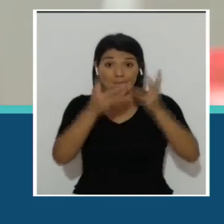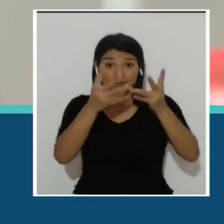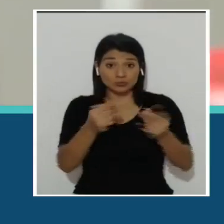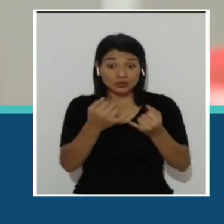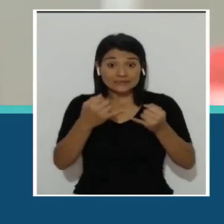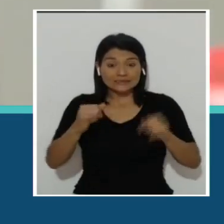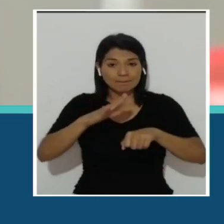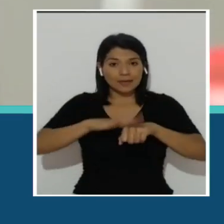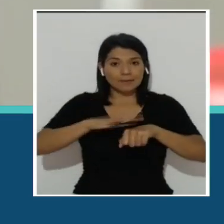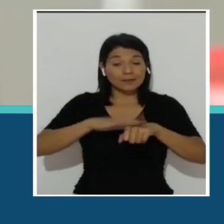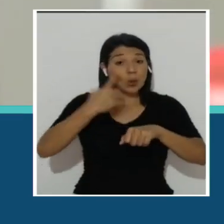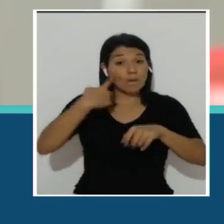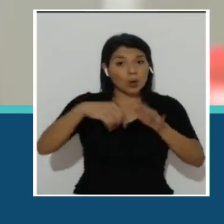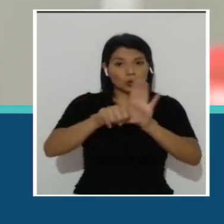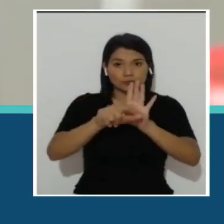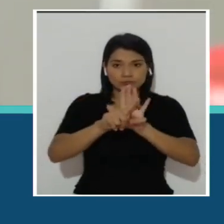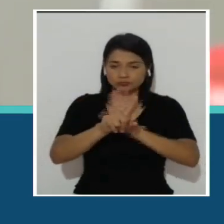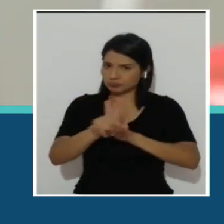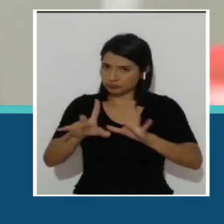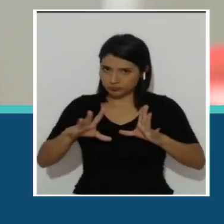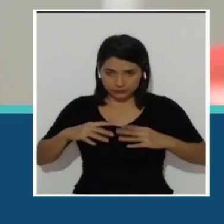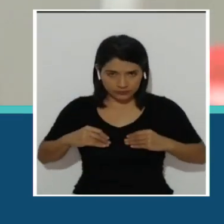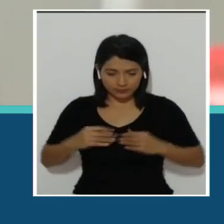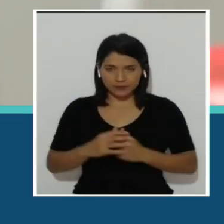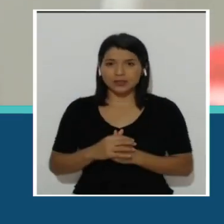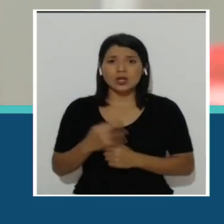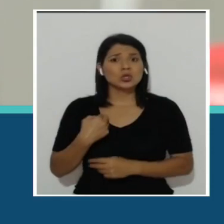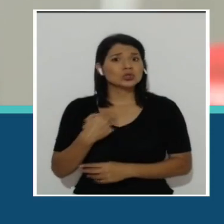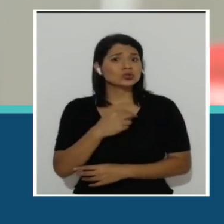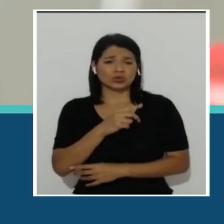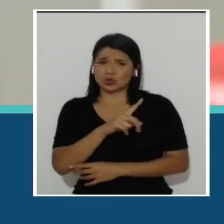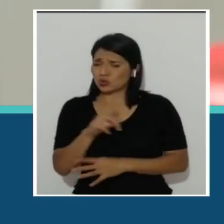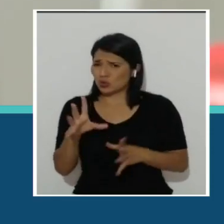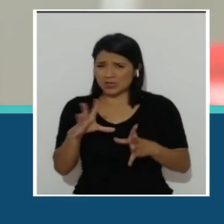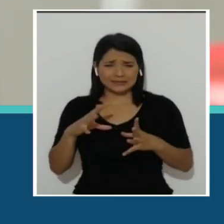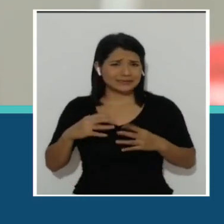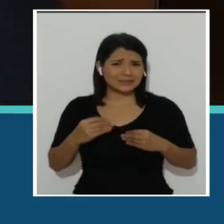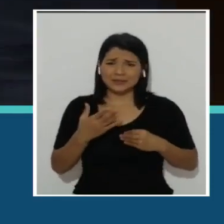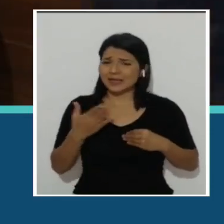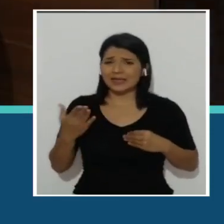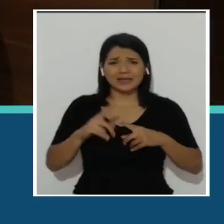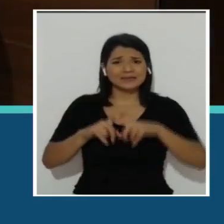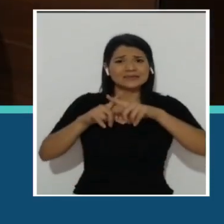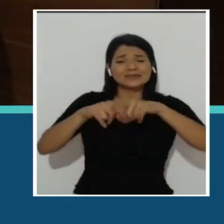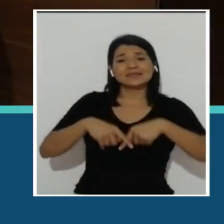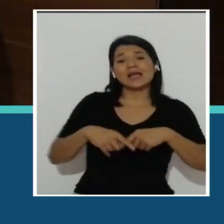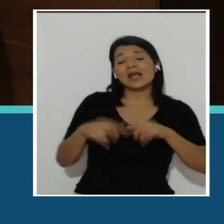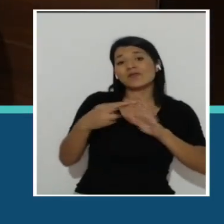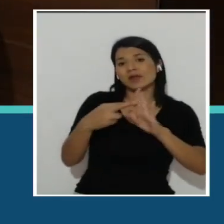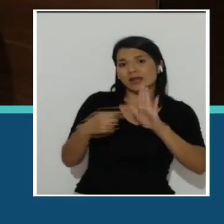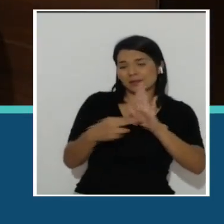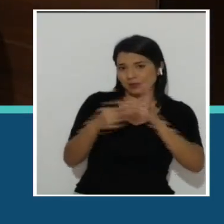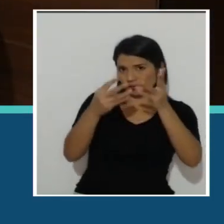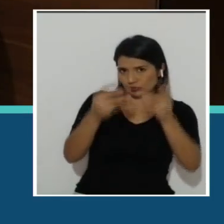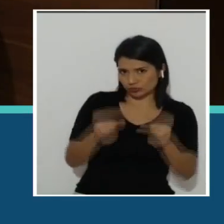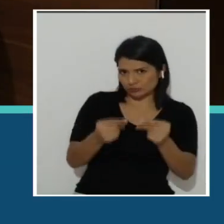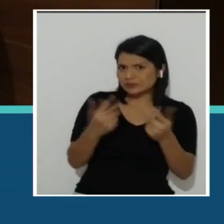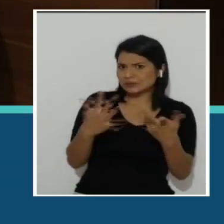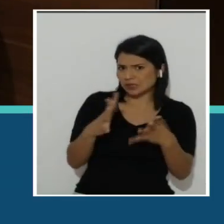Que no vamos a aceptar la solicitud de la eliminación de las normas presupuestarias, eso está contenido en el artículo 4, el